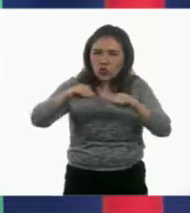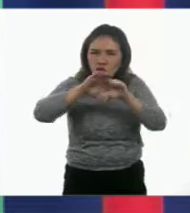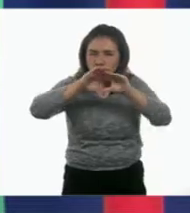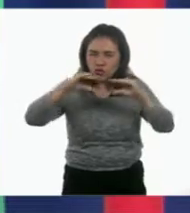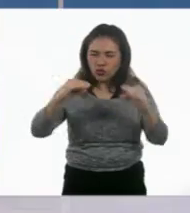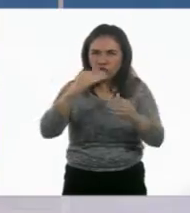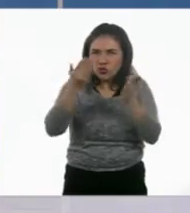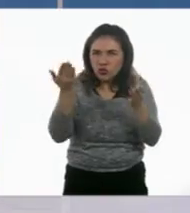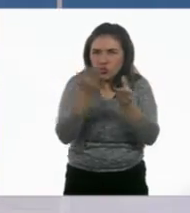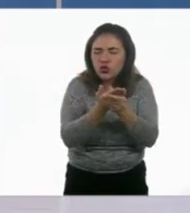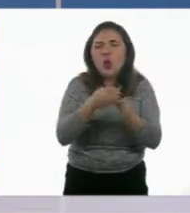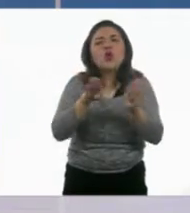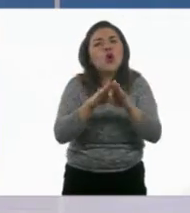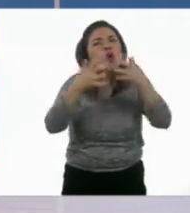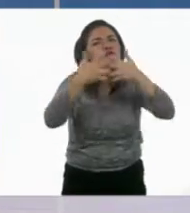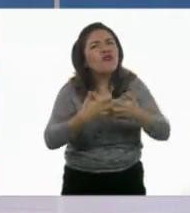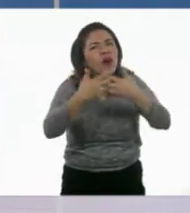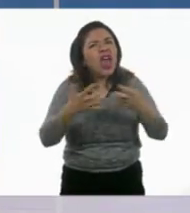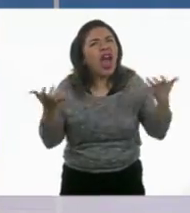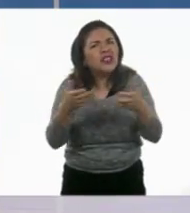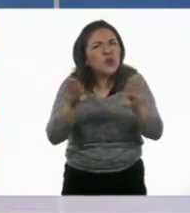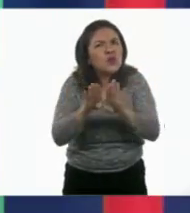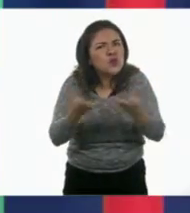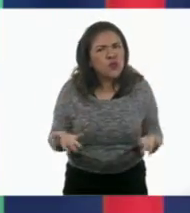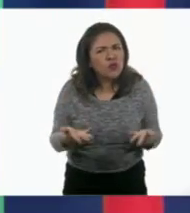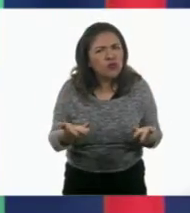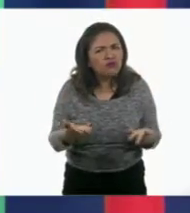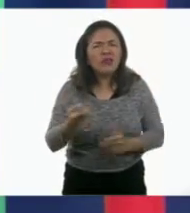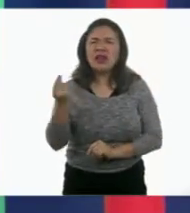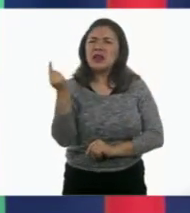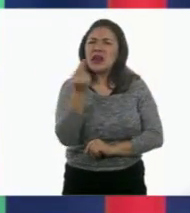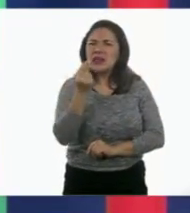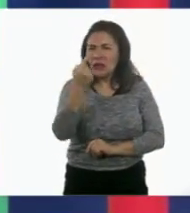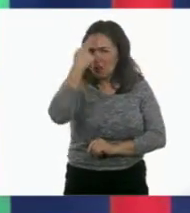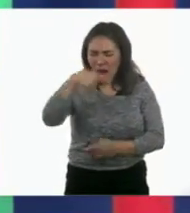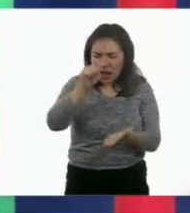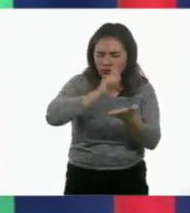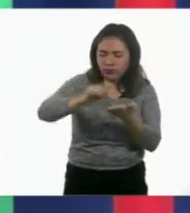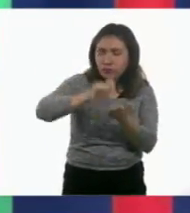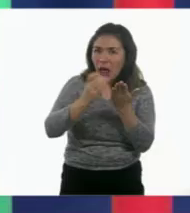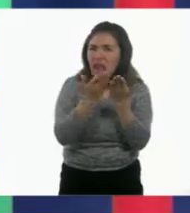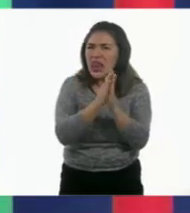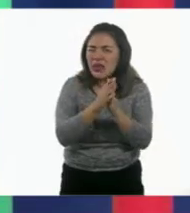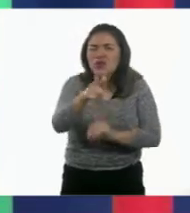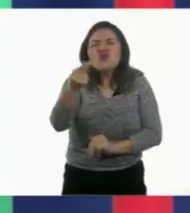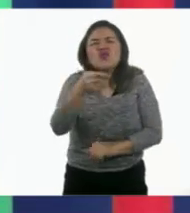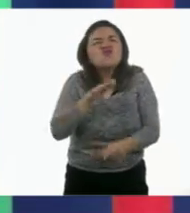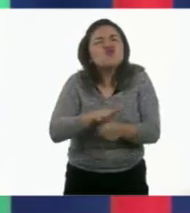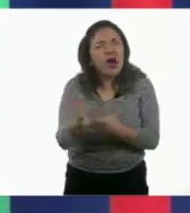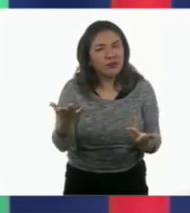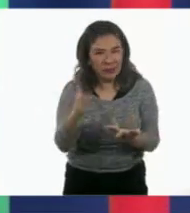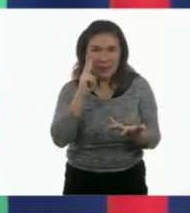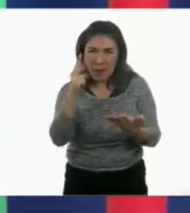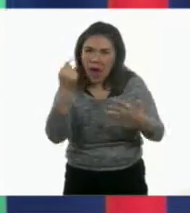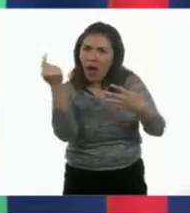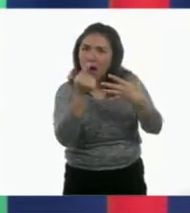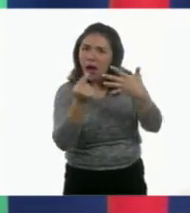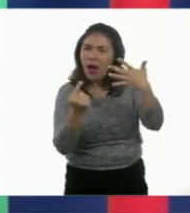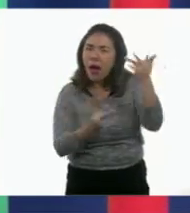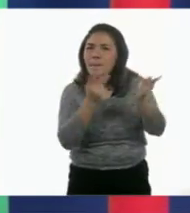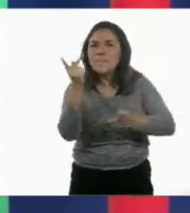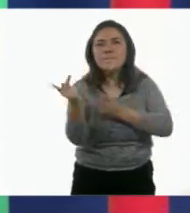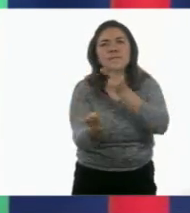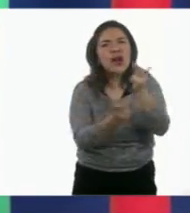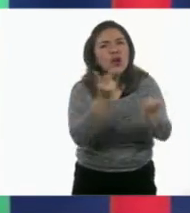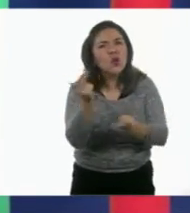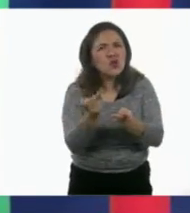¿Cómo se fabrican los libros? ¿Qué se necesita para escribir un libro? Si te das cuenta, estas fueron